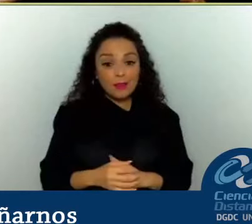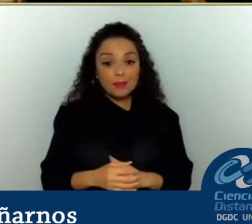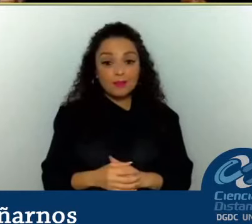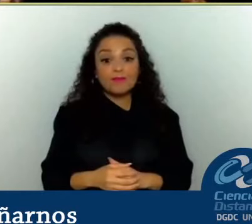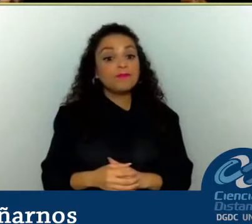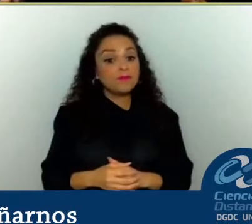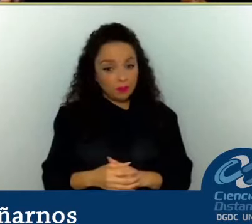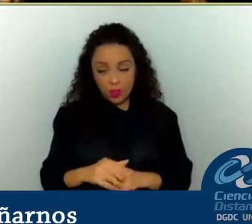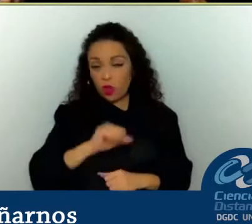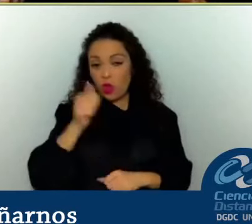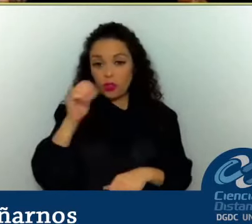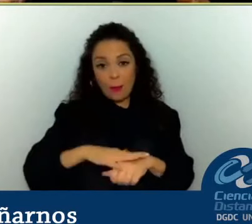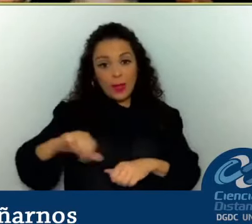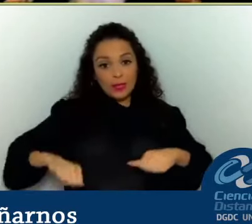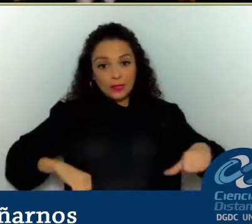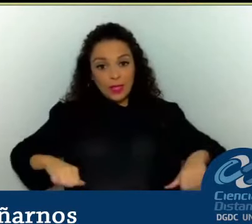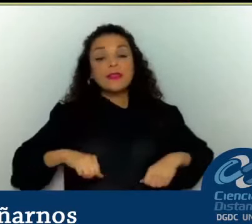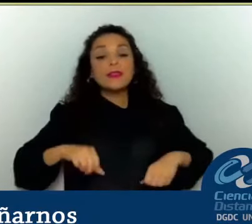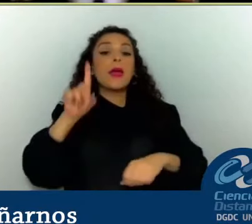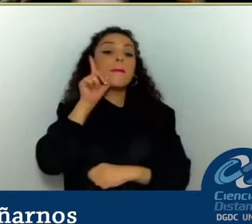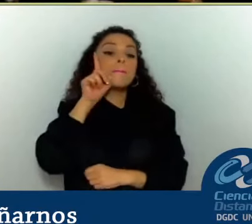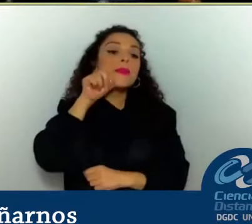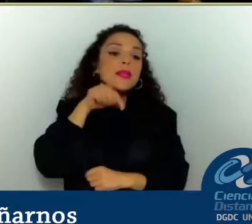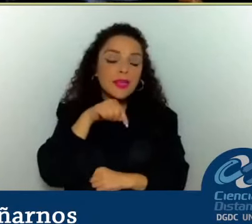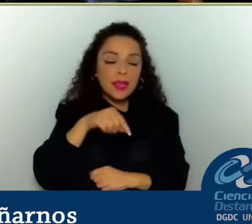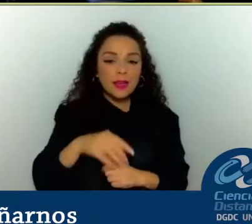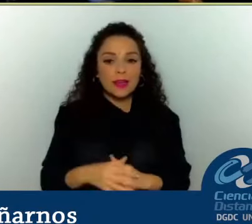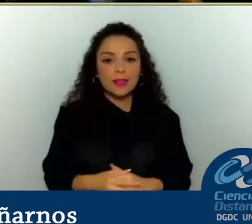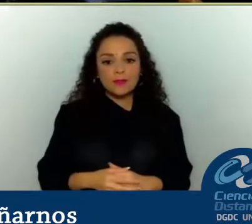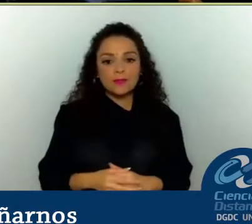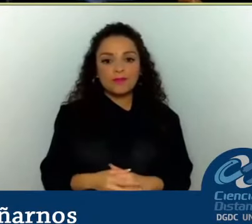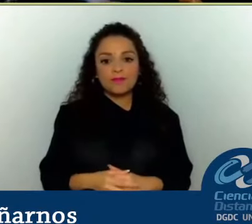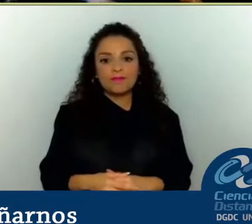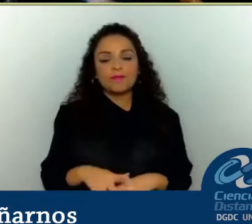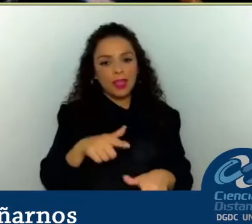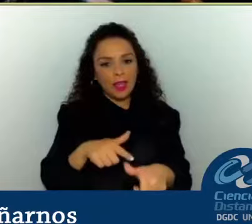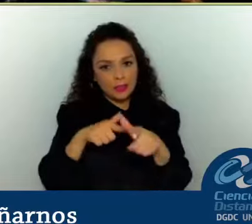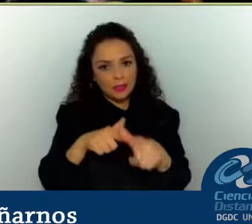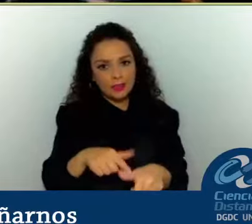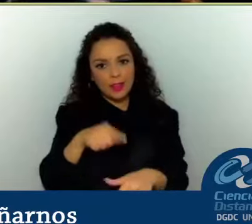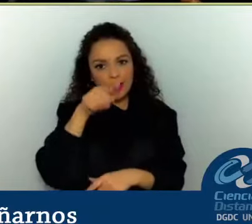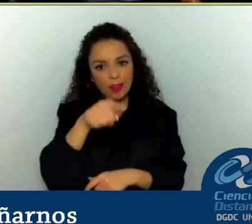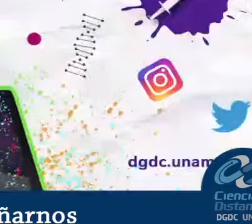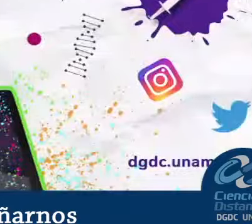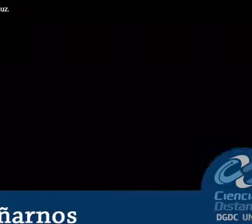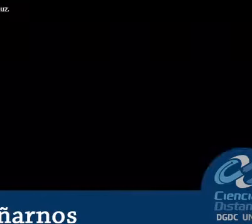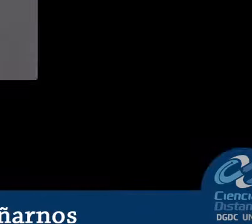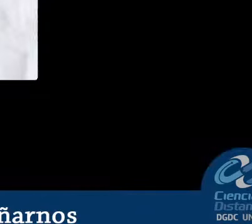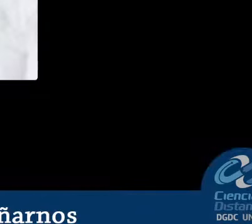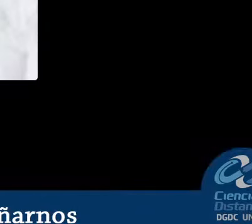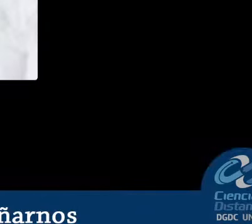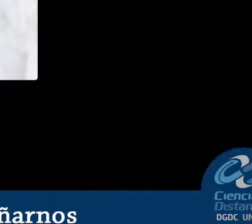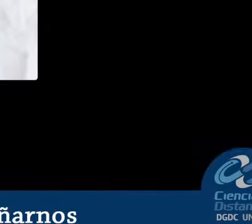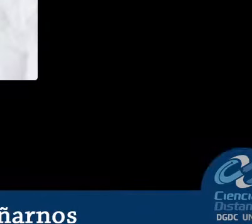más actividades el día de mañana y pues yo los invito a seguirse conectando a la fiesta de la...